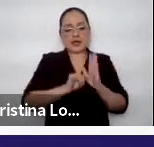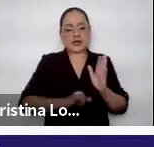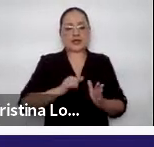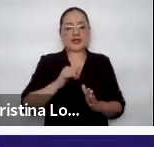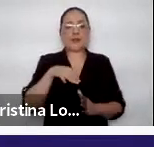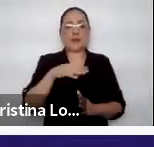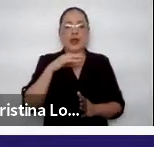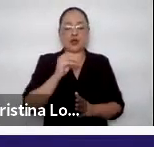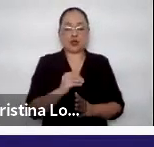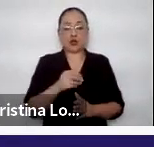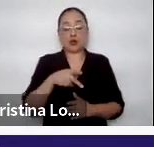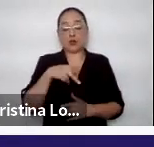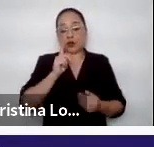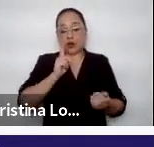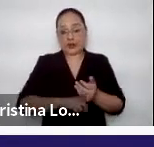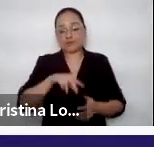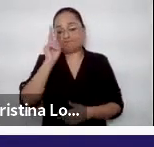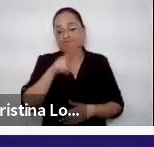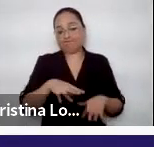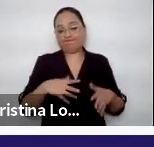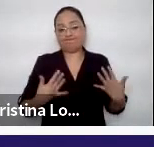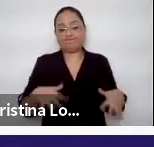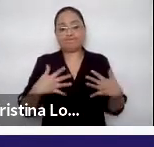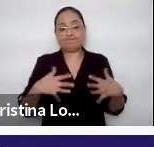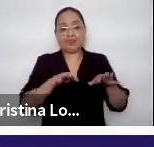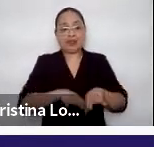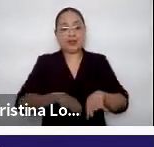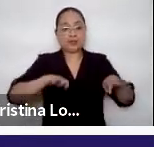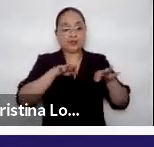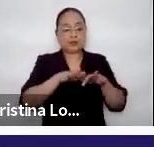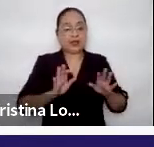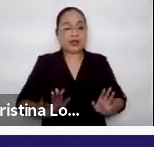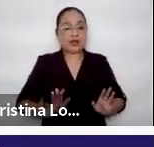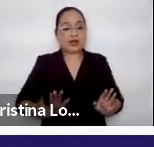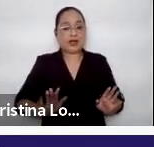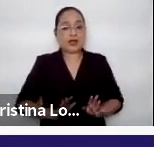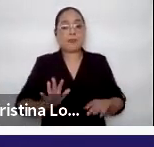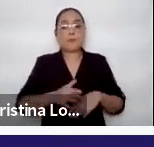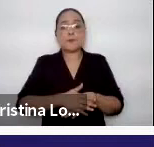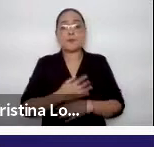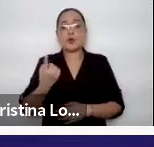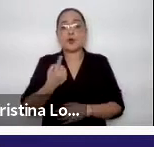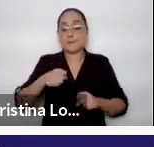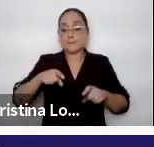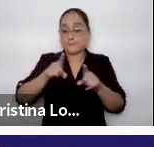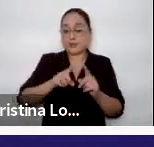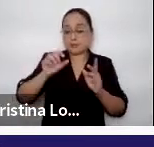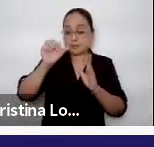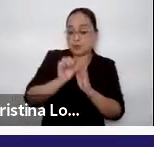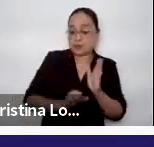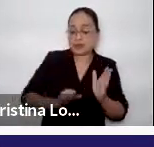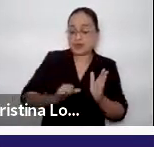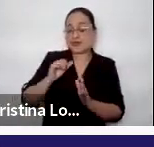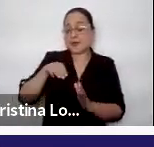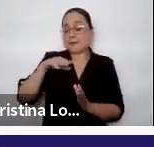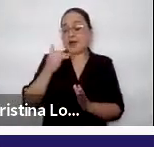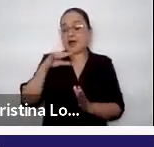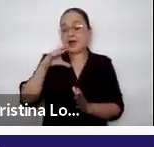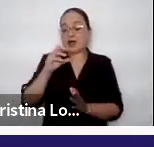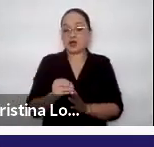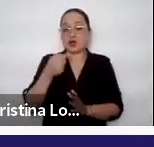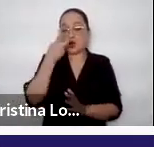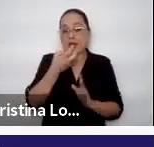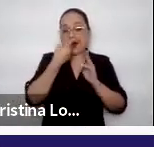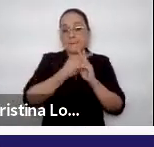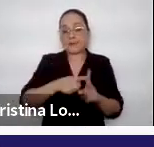es muy característico. ¿Por qué? Porque precisamente en este mes, como ya les había dicho, es cuando se inicia